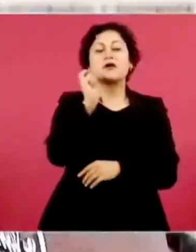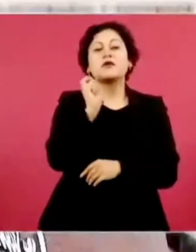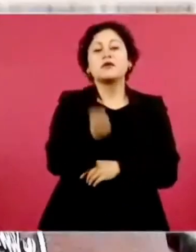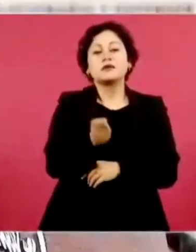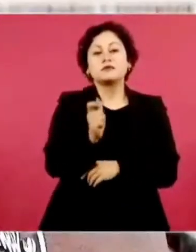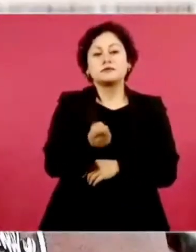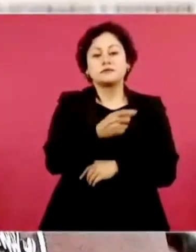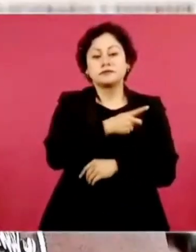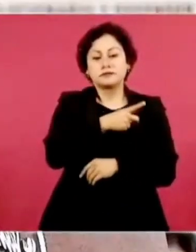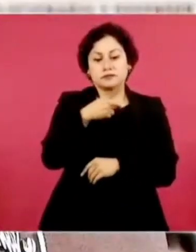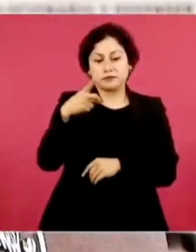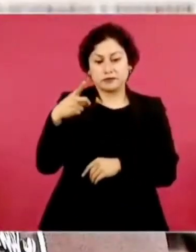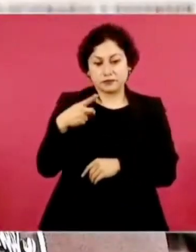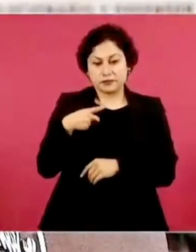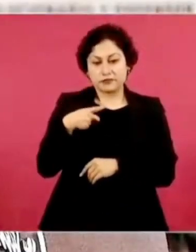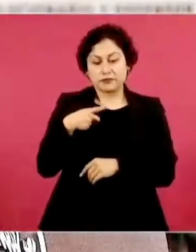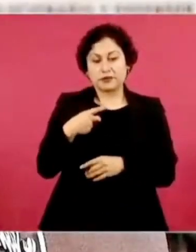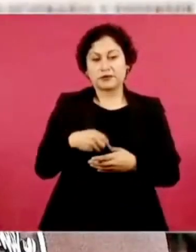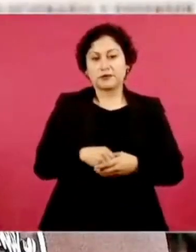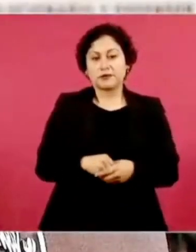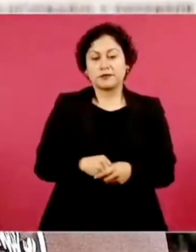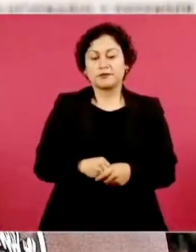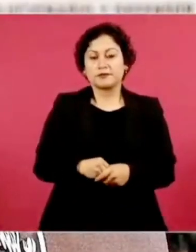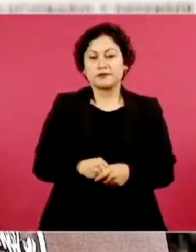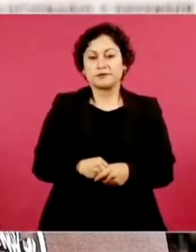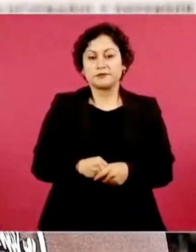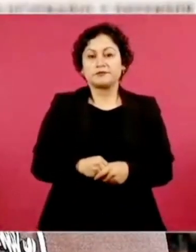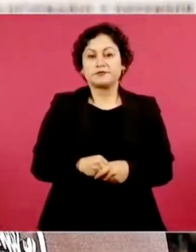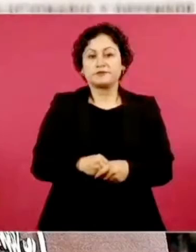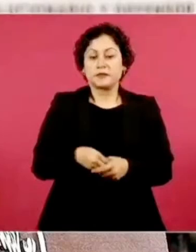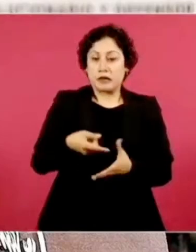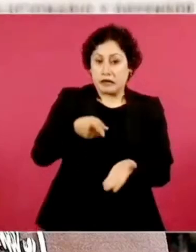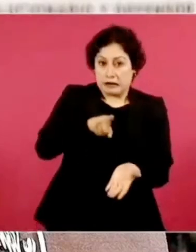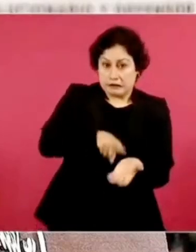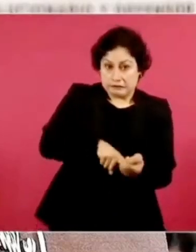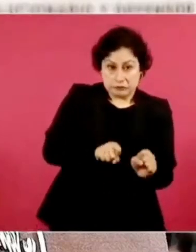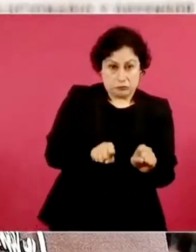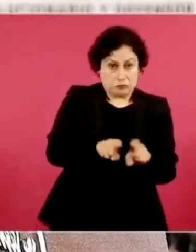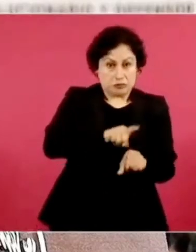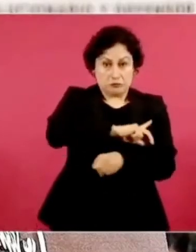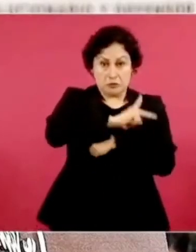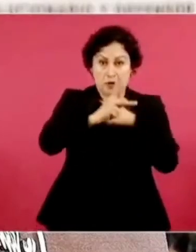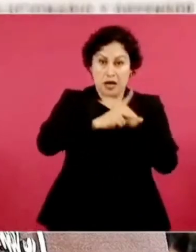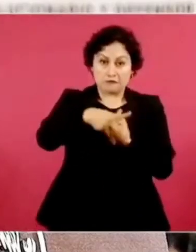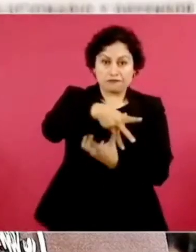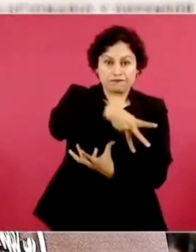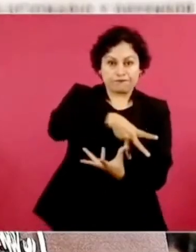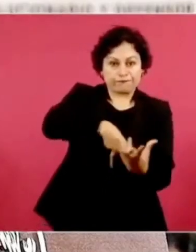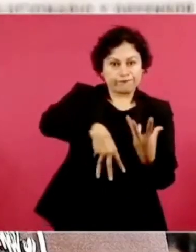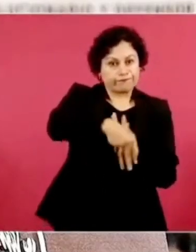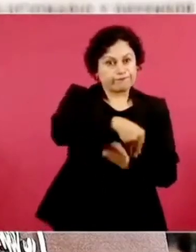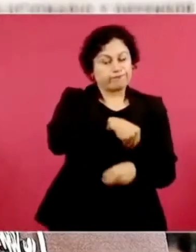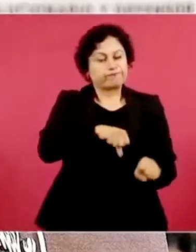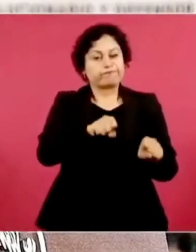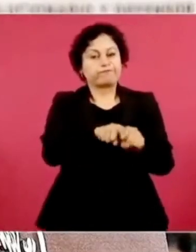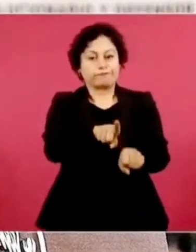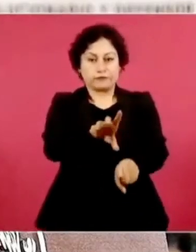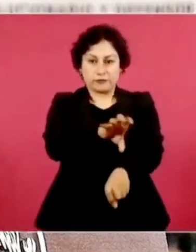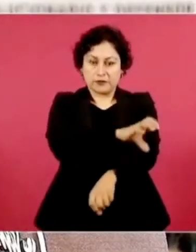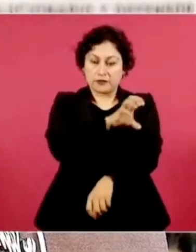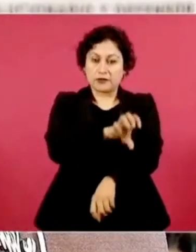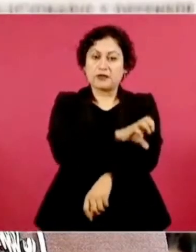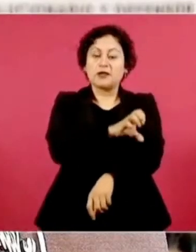seguridad y autosuficiencia energética de la nación y proveer al pueblo de